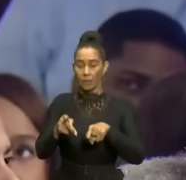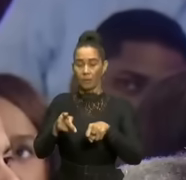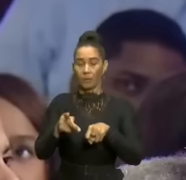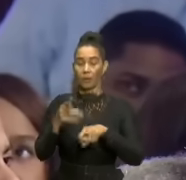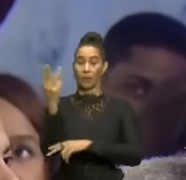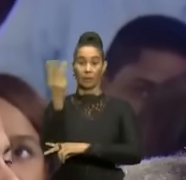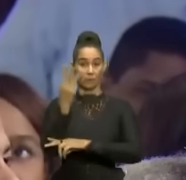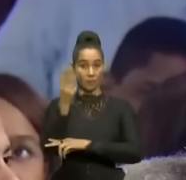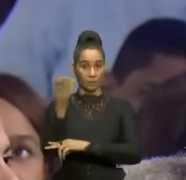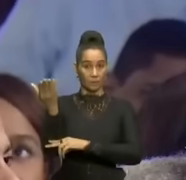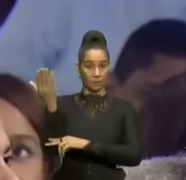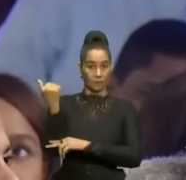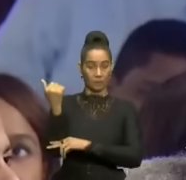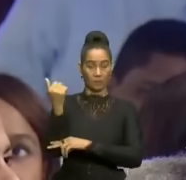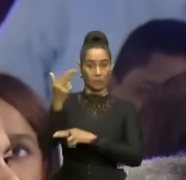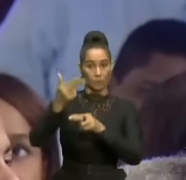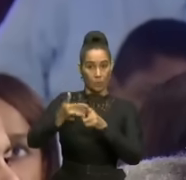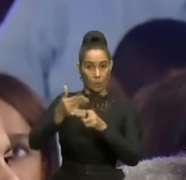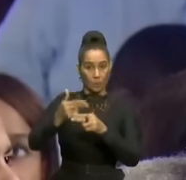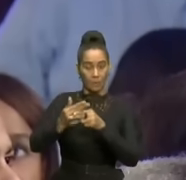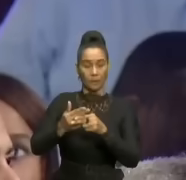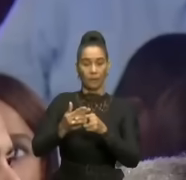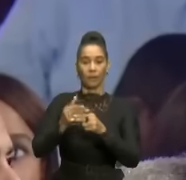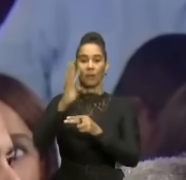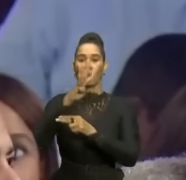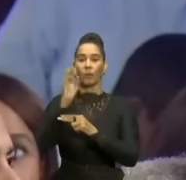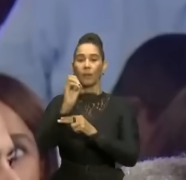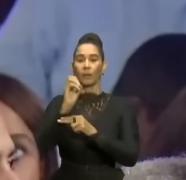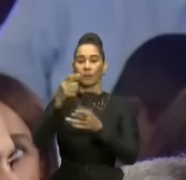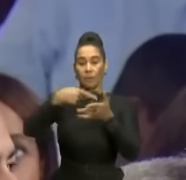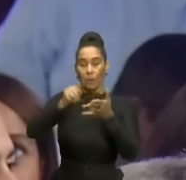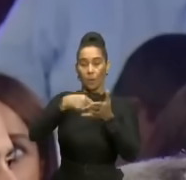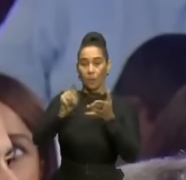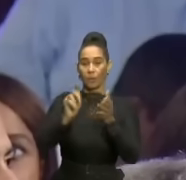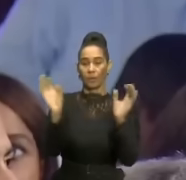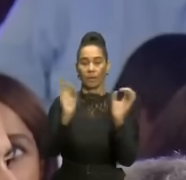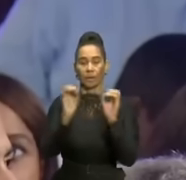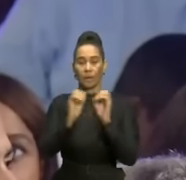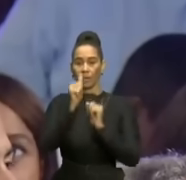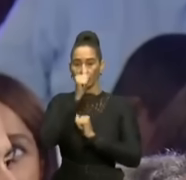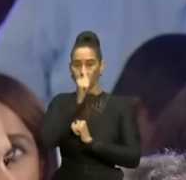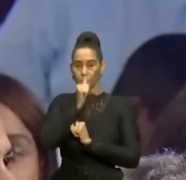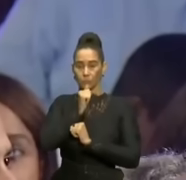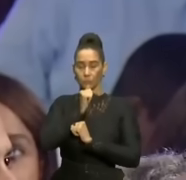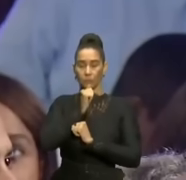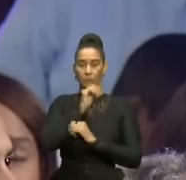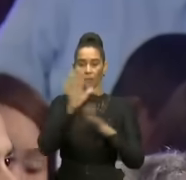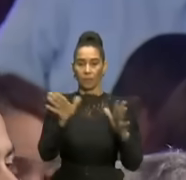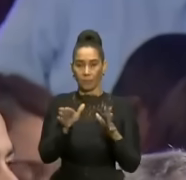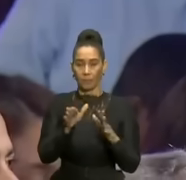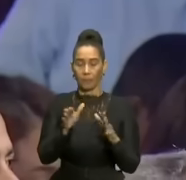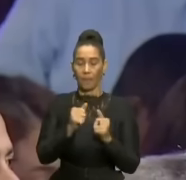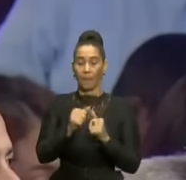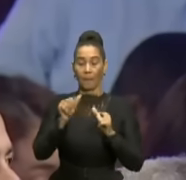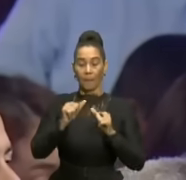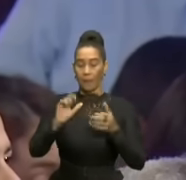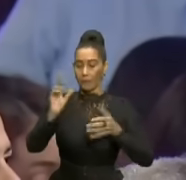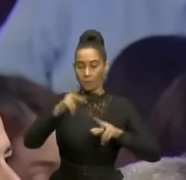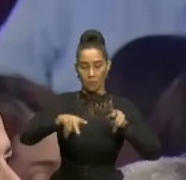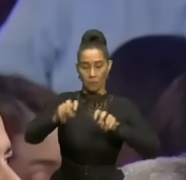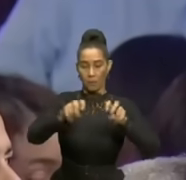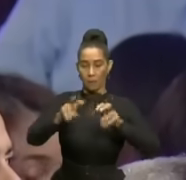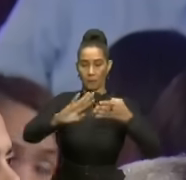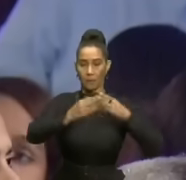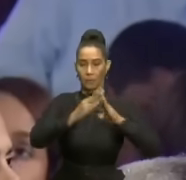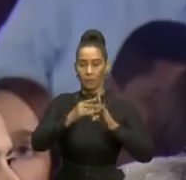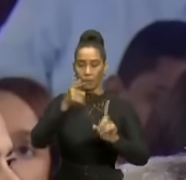El miércoles, nombre, apellido y las 40 órdenes de arresto, que nadie se atreve llegar por la zona porque